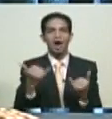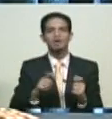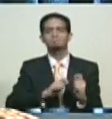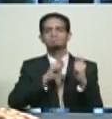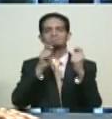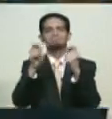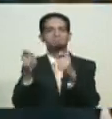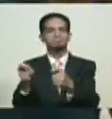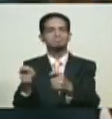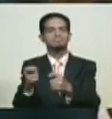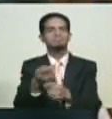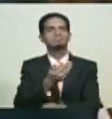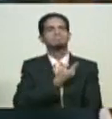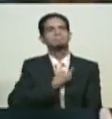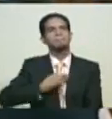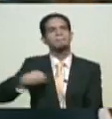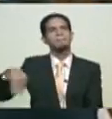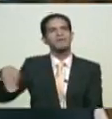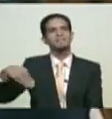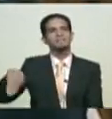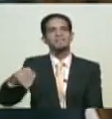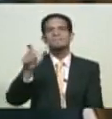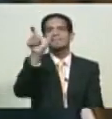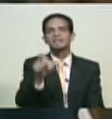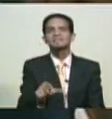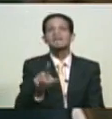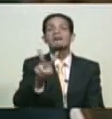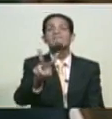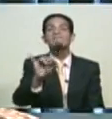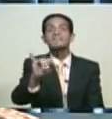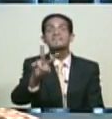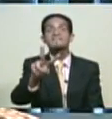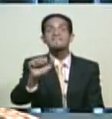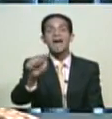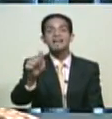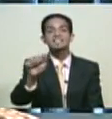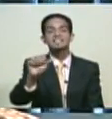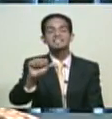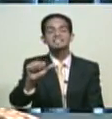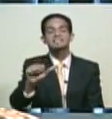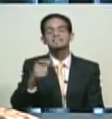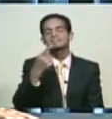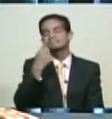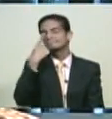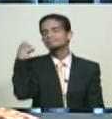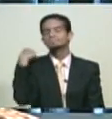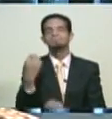constituyente de darío vivas en el año 2005